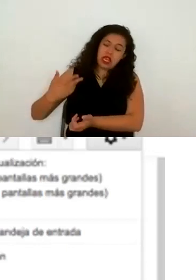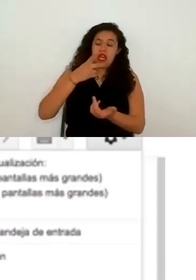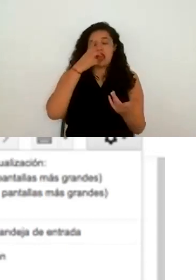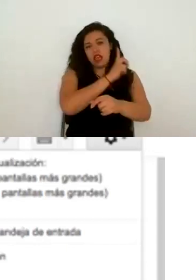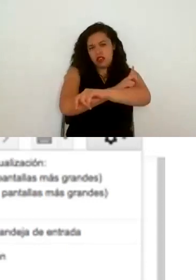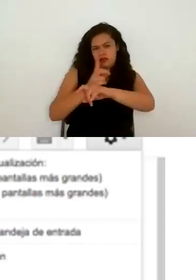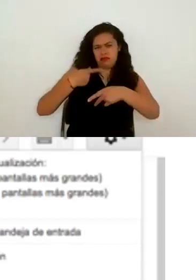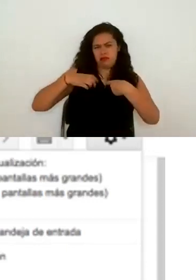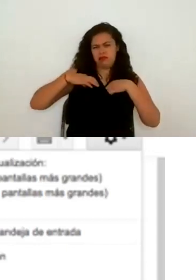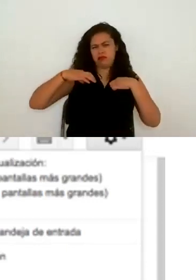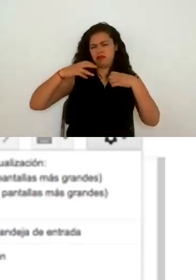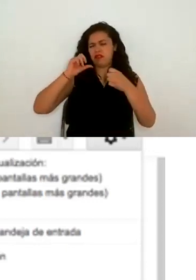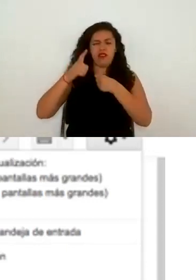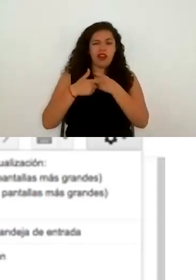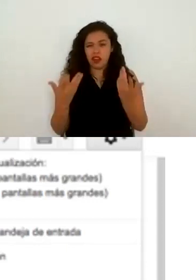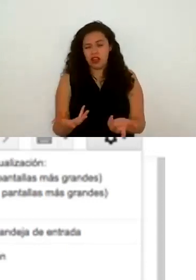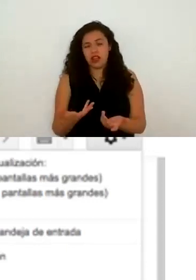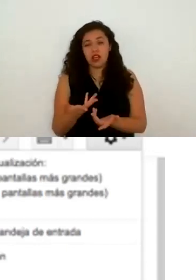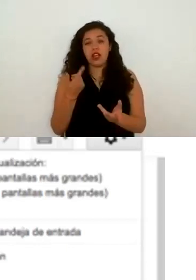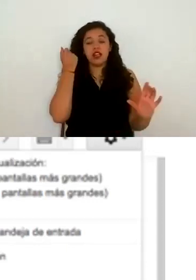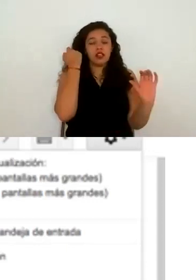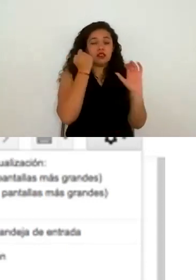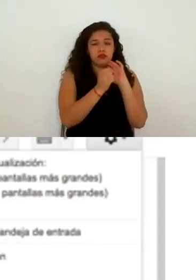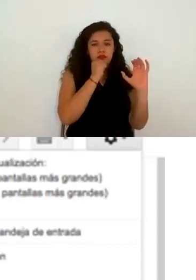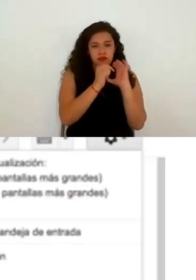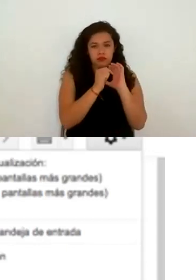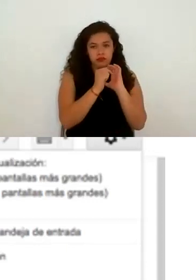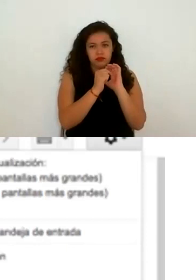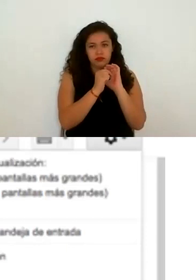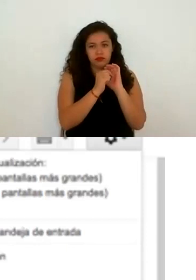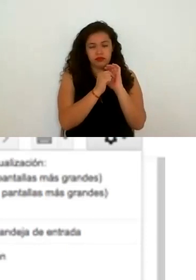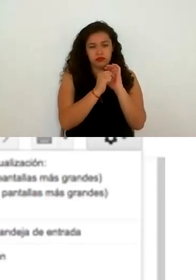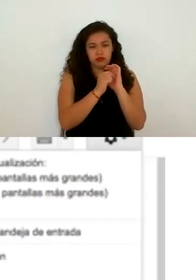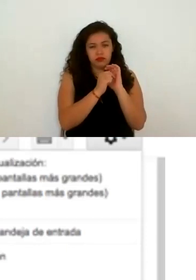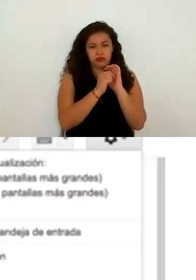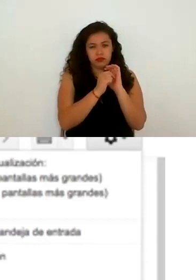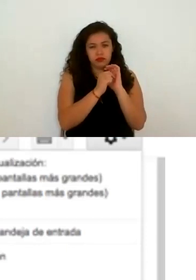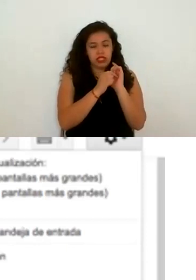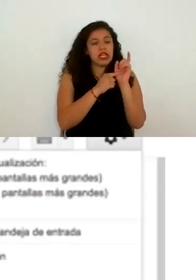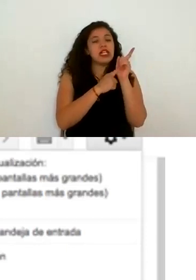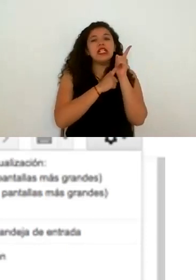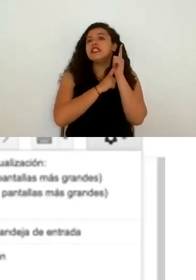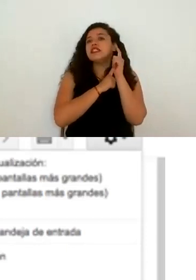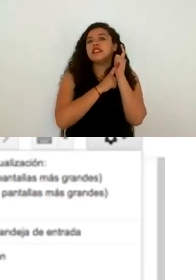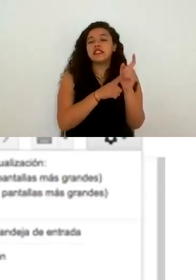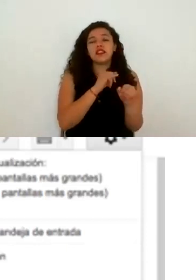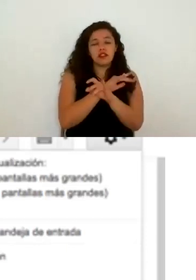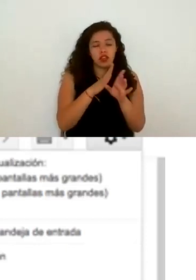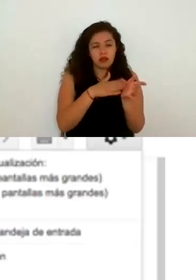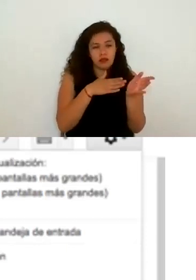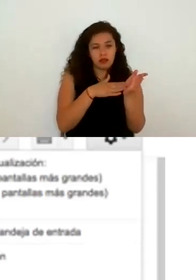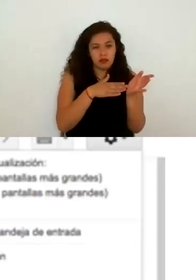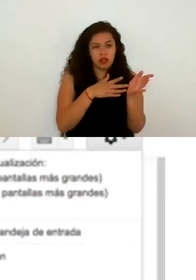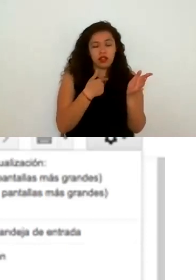etc. Entonces, en el correo, como que a veces se fragmenta el seguimiento porque hay documentación que pude